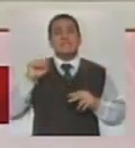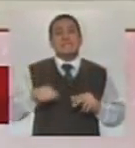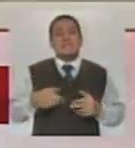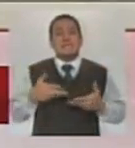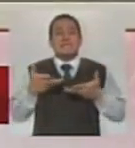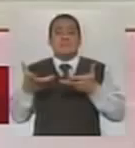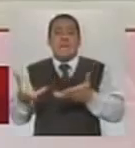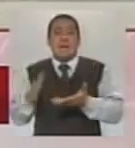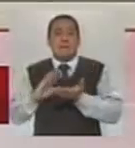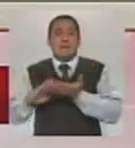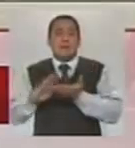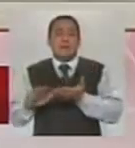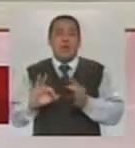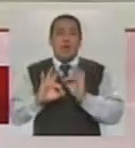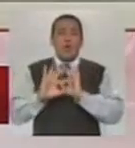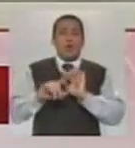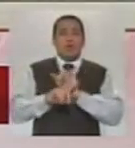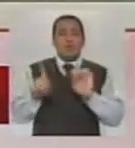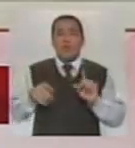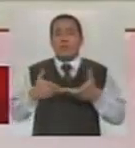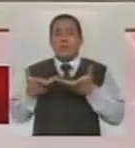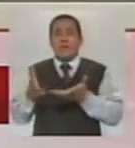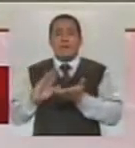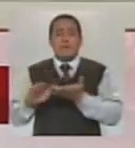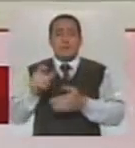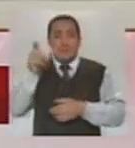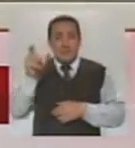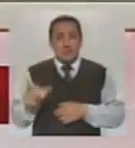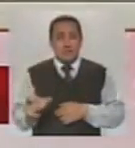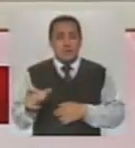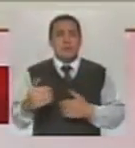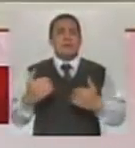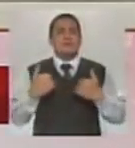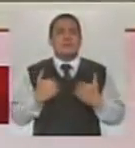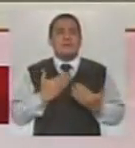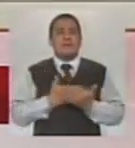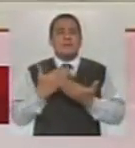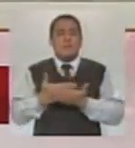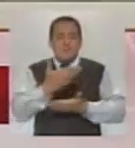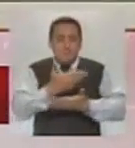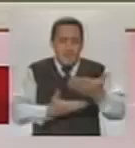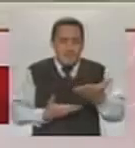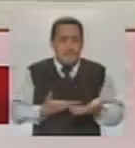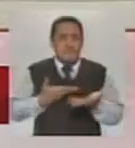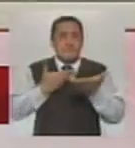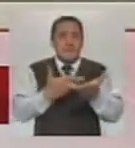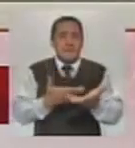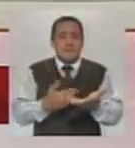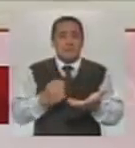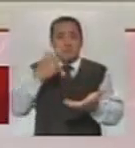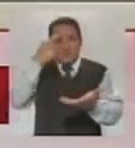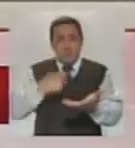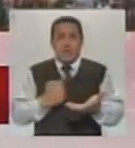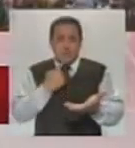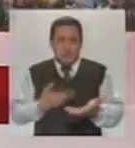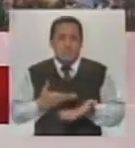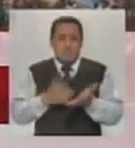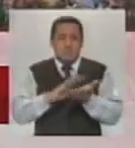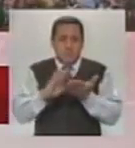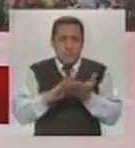o no indulta a una persona, tiene que haber una gestión de la persona interesada en su